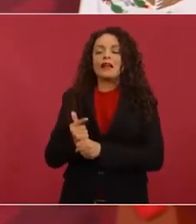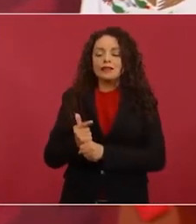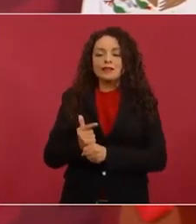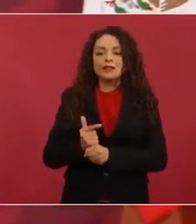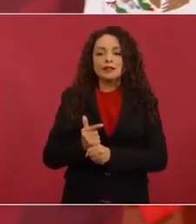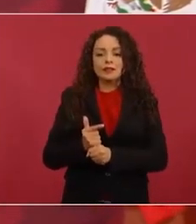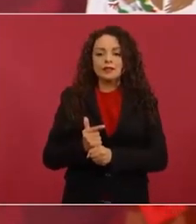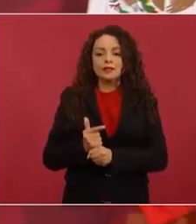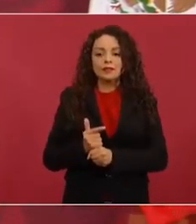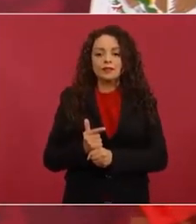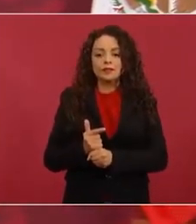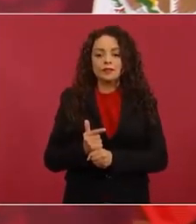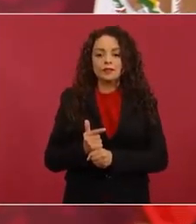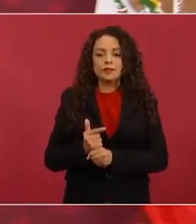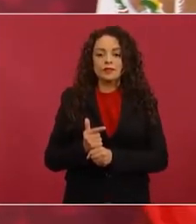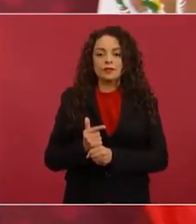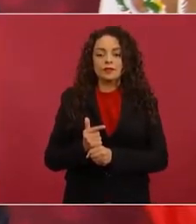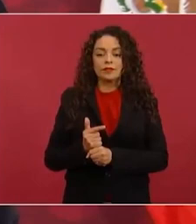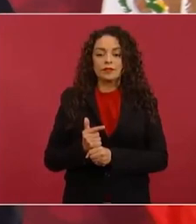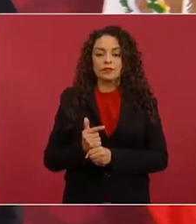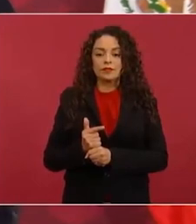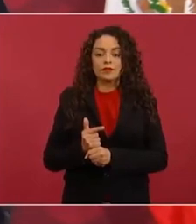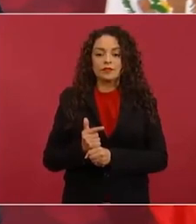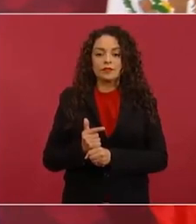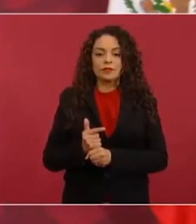Para ser opositor